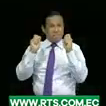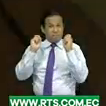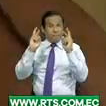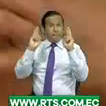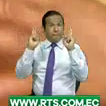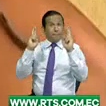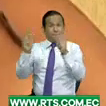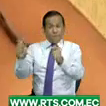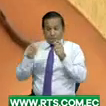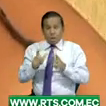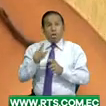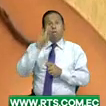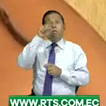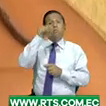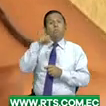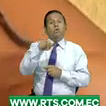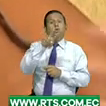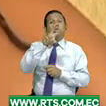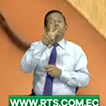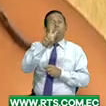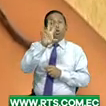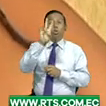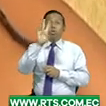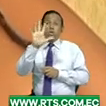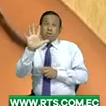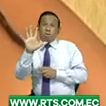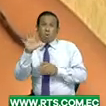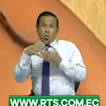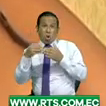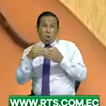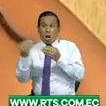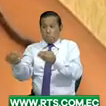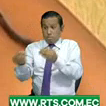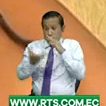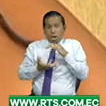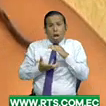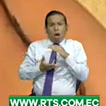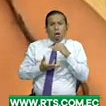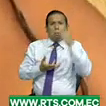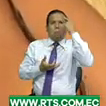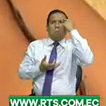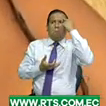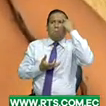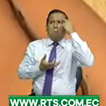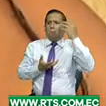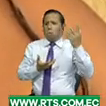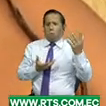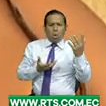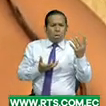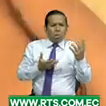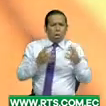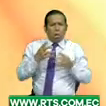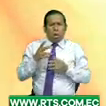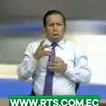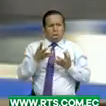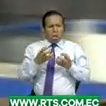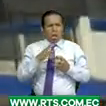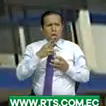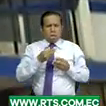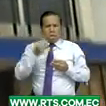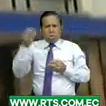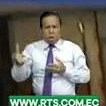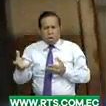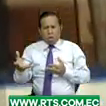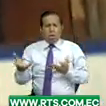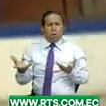inconveniente. $1,275. Yo pienso que ha de haber sido eso, pero si hubiese sido él, me hubiesen llamado a pedir rescate.